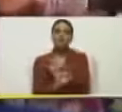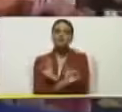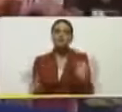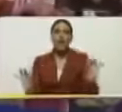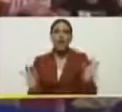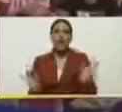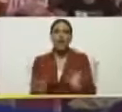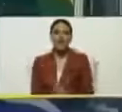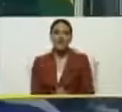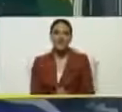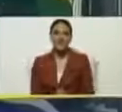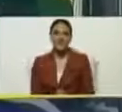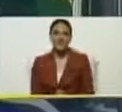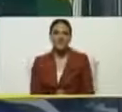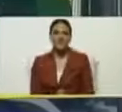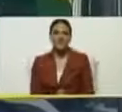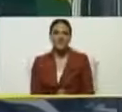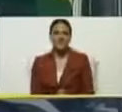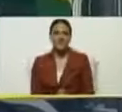¡Comuna!